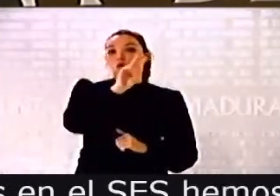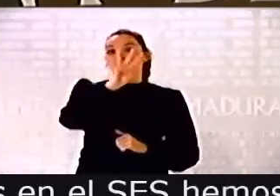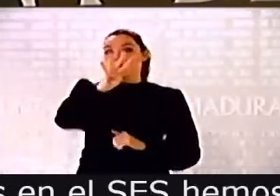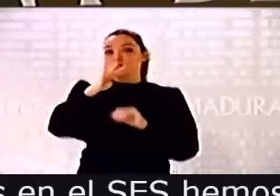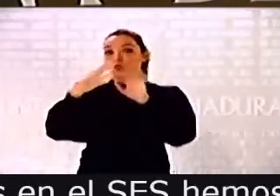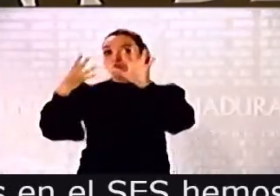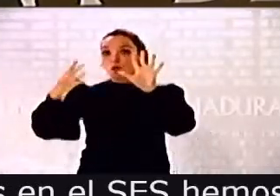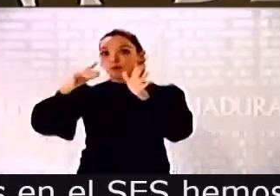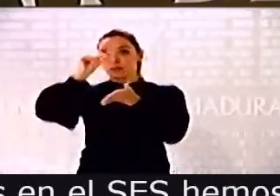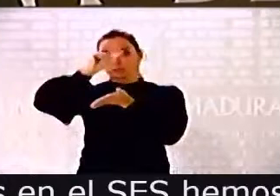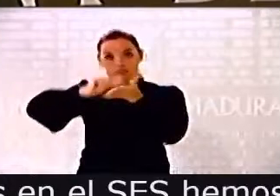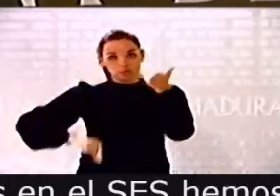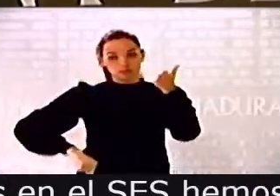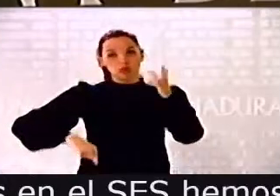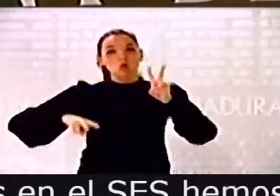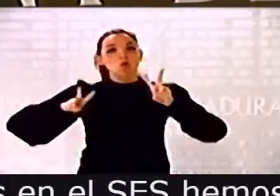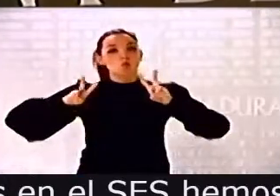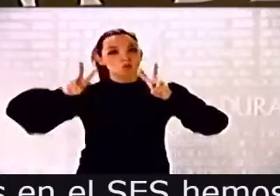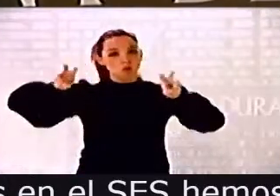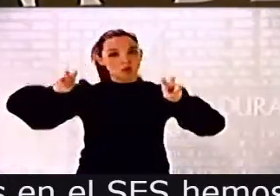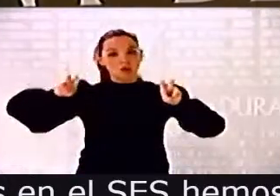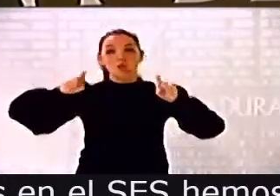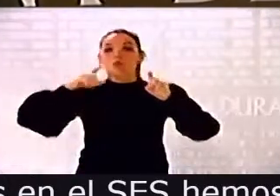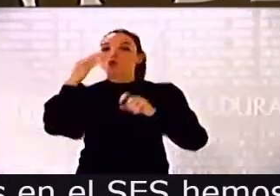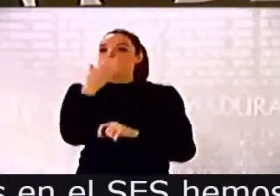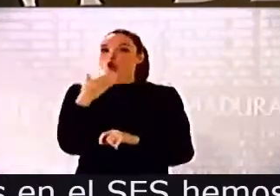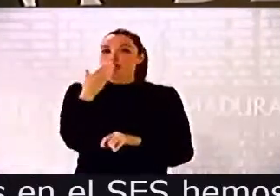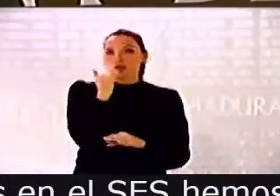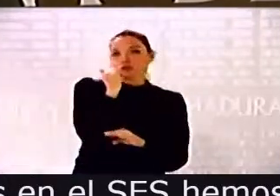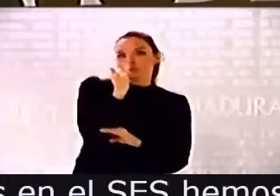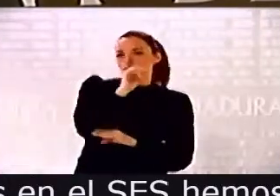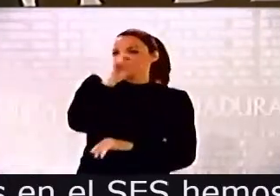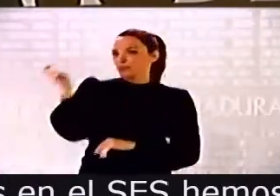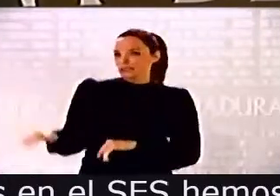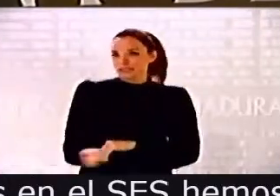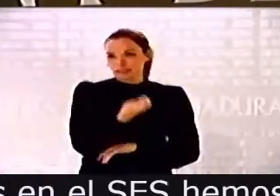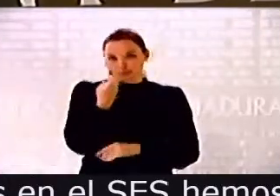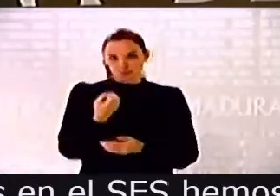249 contrataciones de personal no docente,